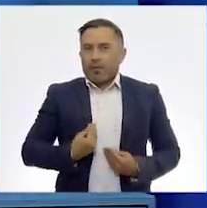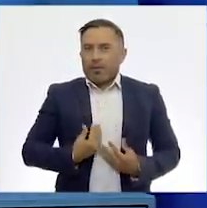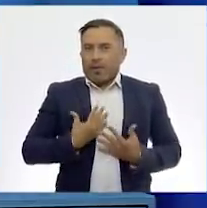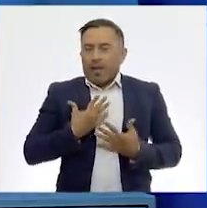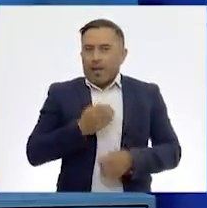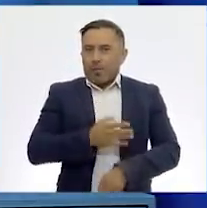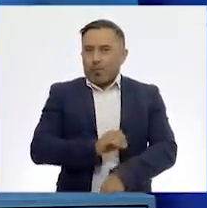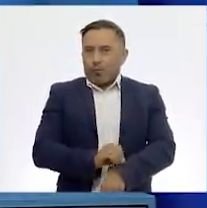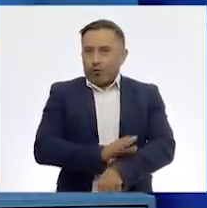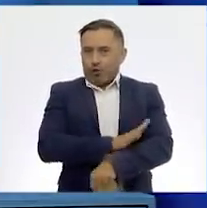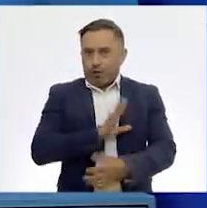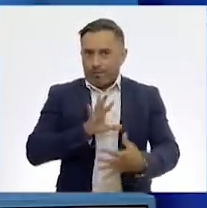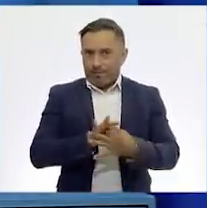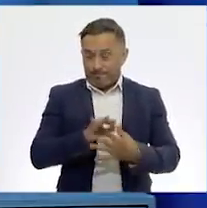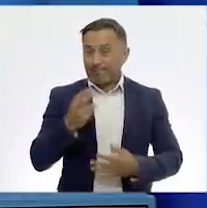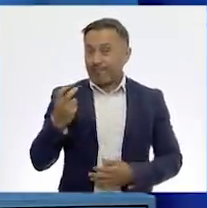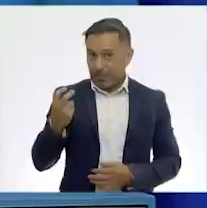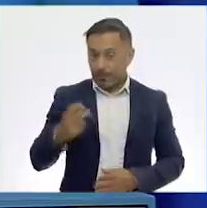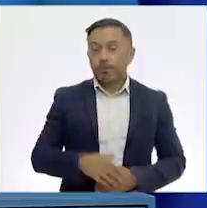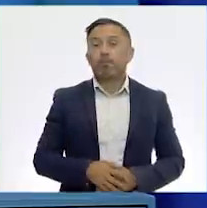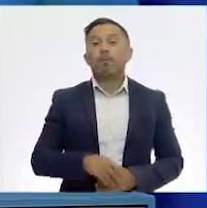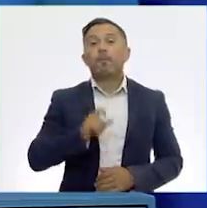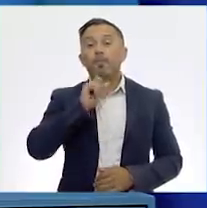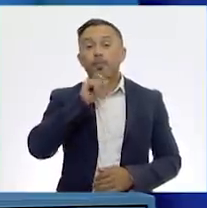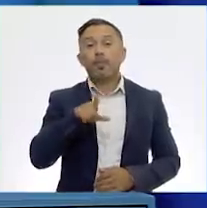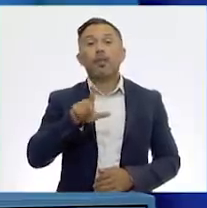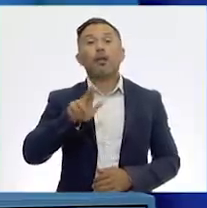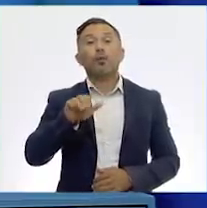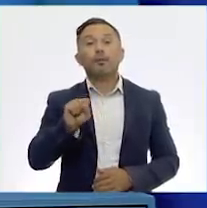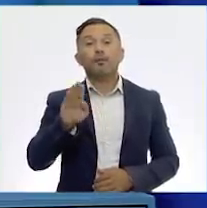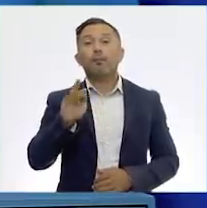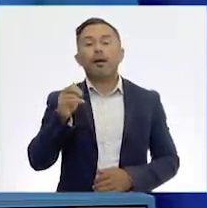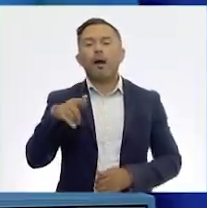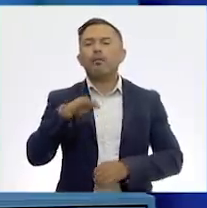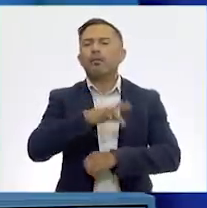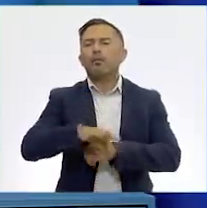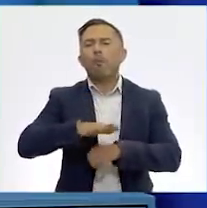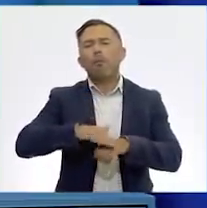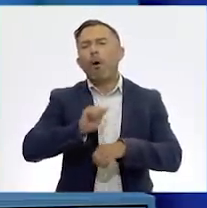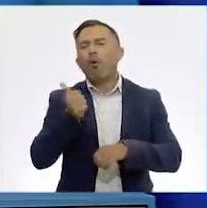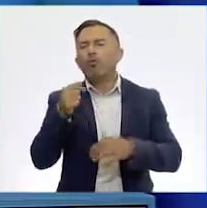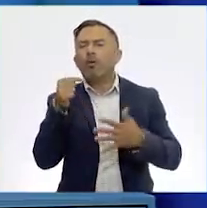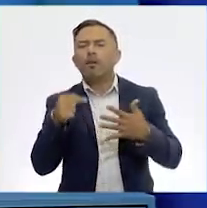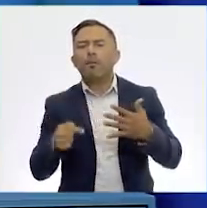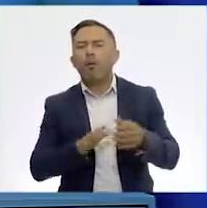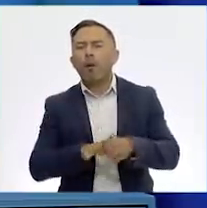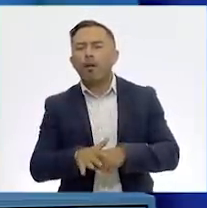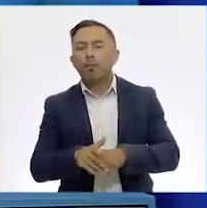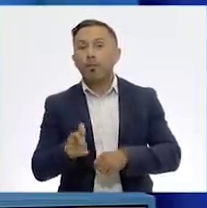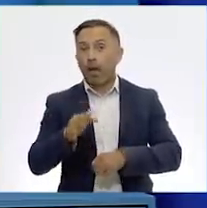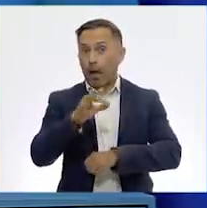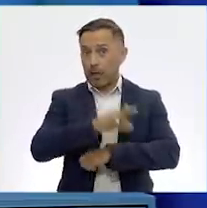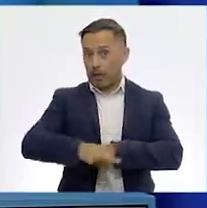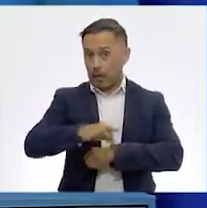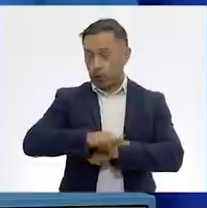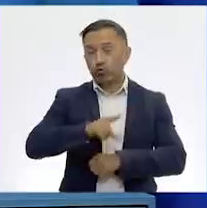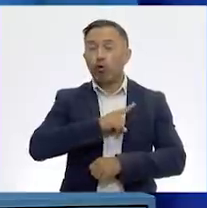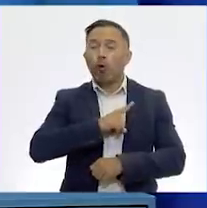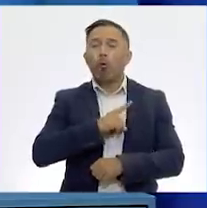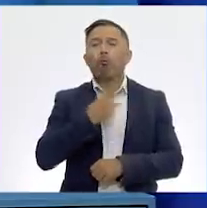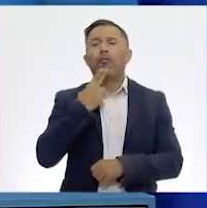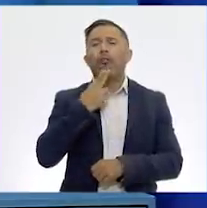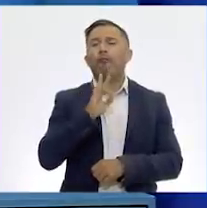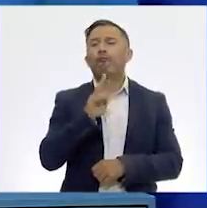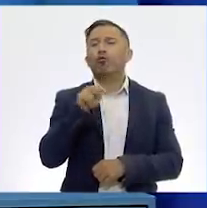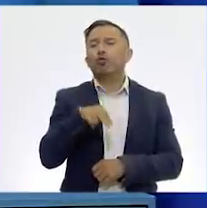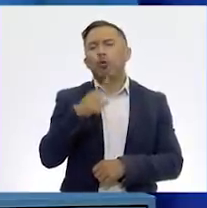los elementos muy importantes para rescatar de la obra de Barragán tiene que ver con una arquitectura que va más allá de la función. Para Barragán